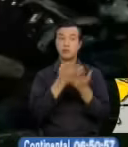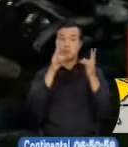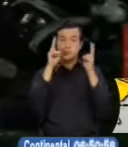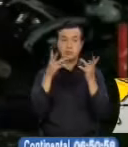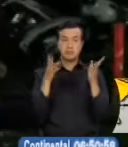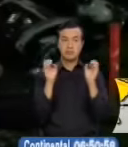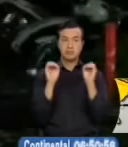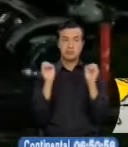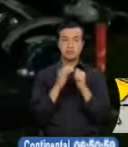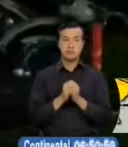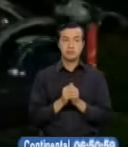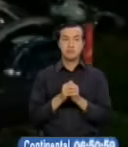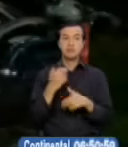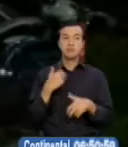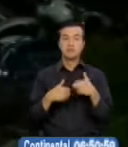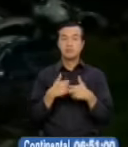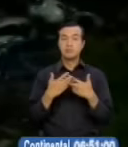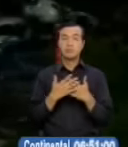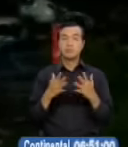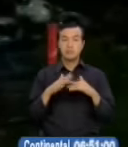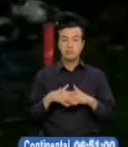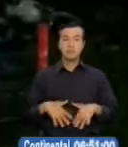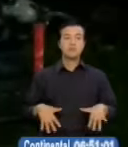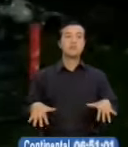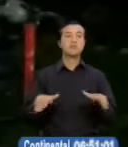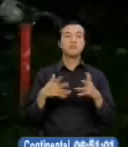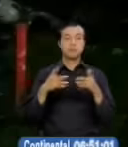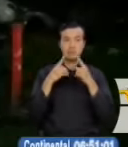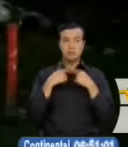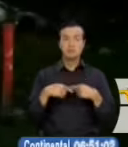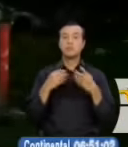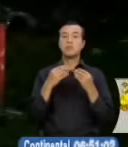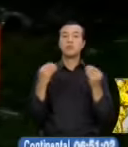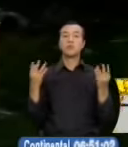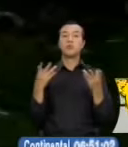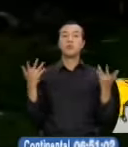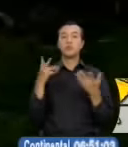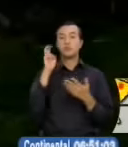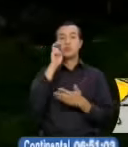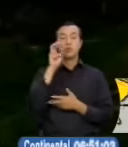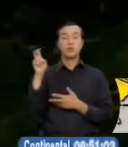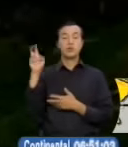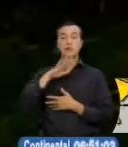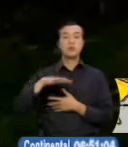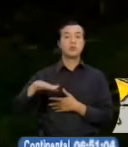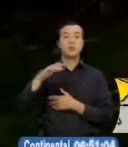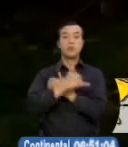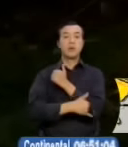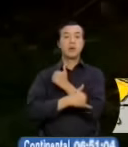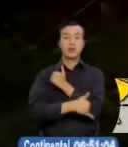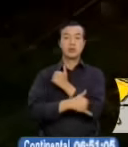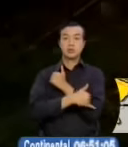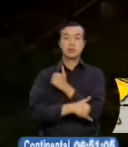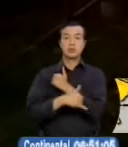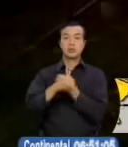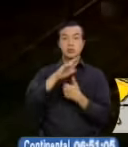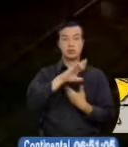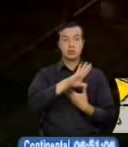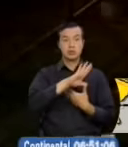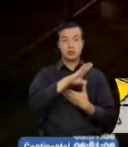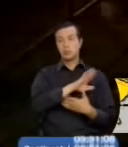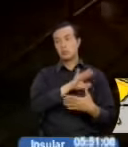hecho. El incidente ha ocurrido en una zona donde se reporta la afluencia de muchos turistas provenientes de países occidentales.